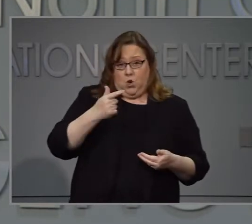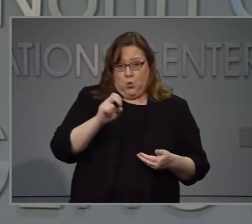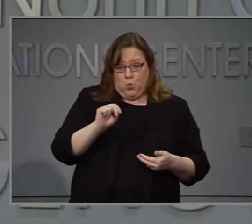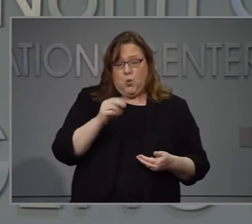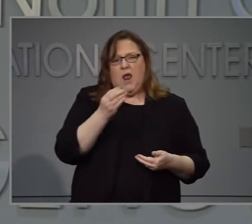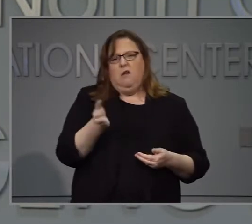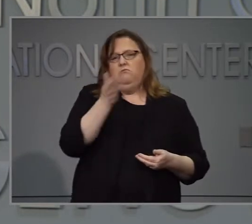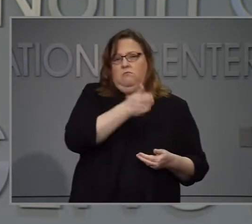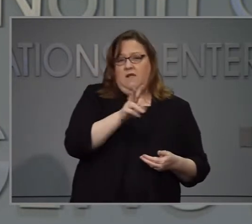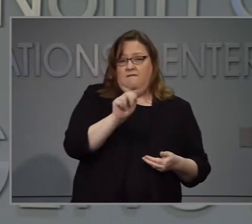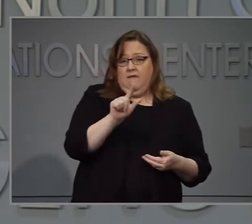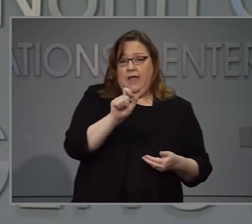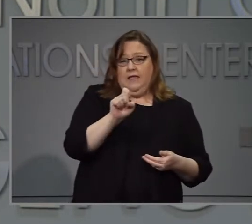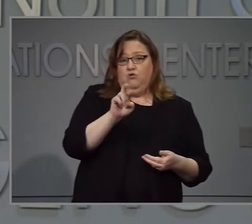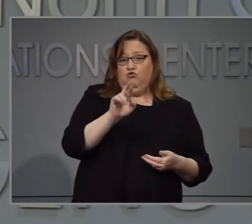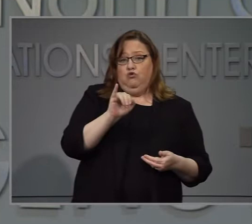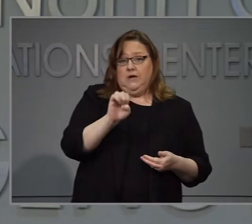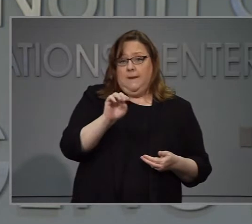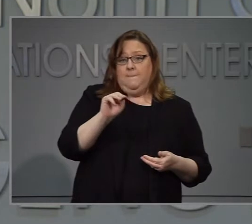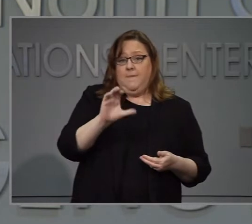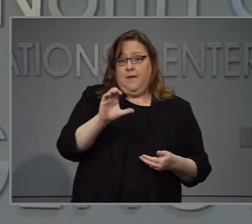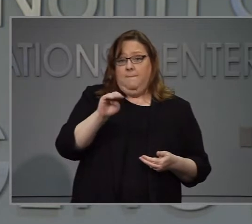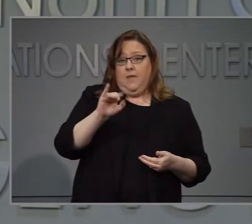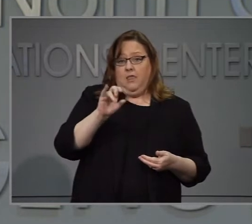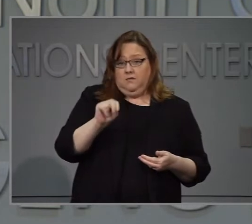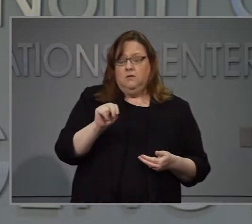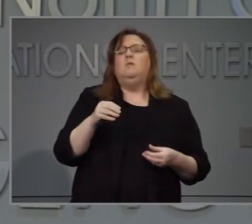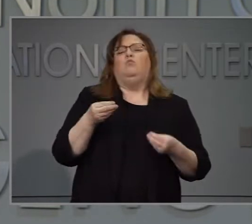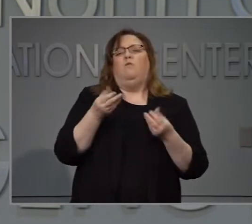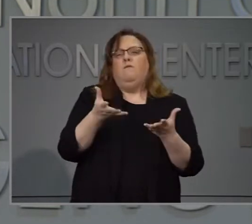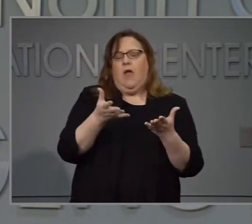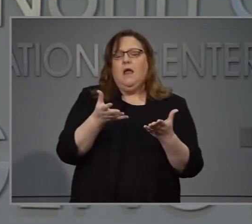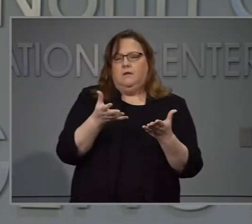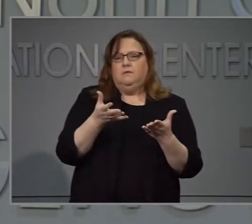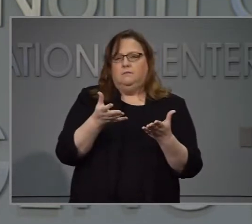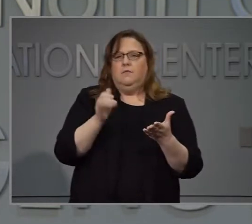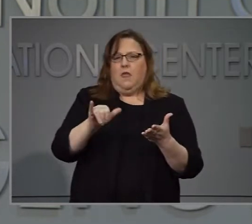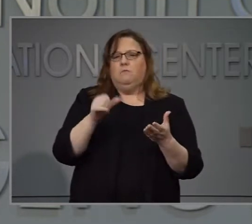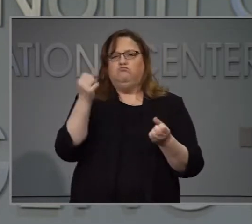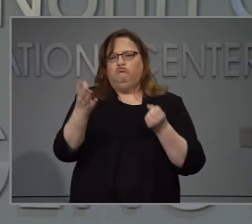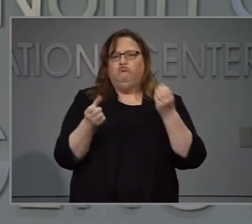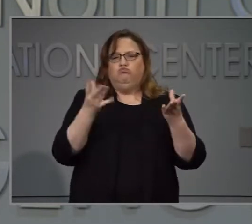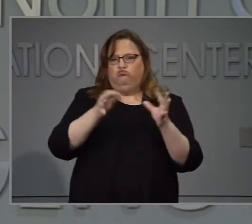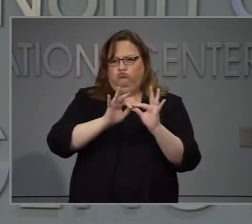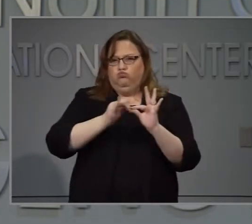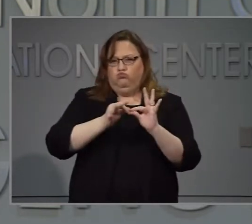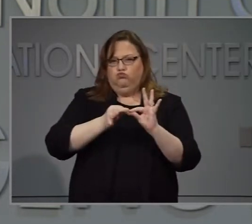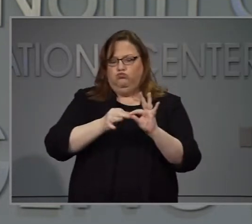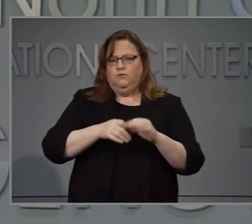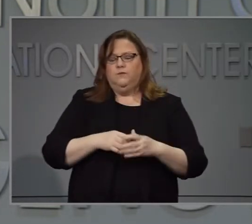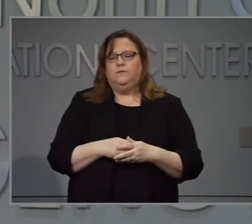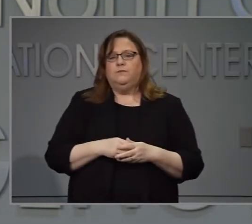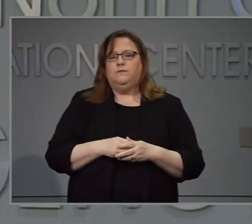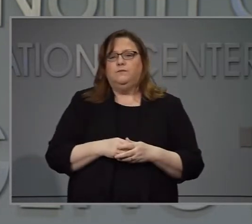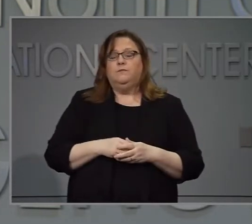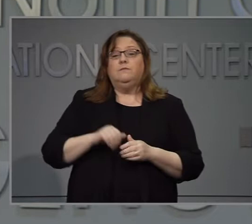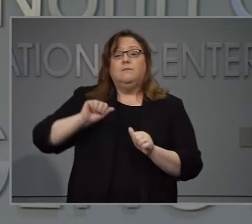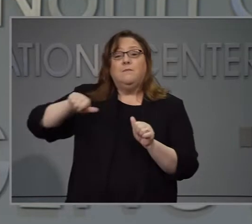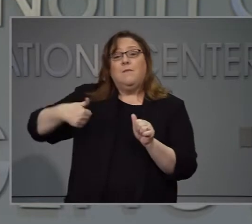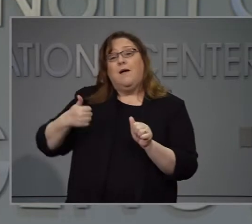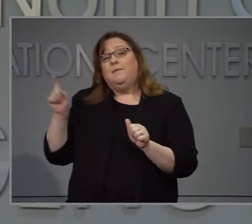y del rímac mail en están haciendo la interpretación lenguaje de señas y tras las cámaras